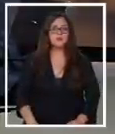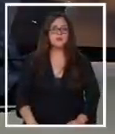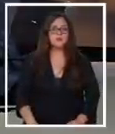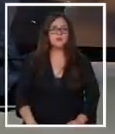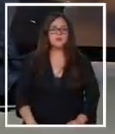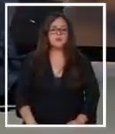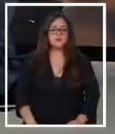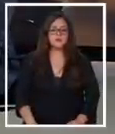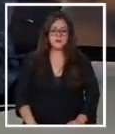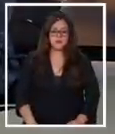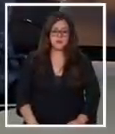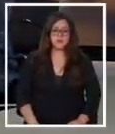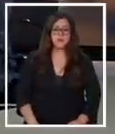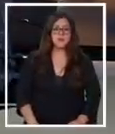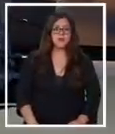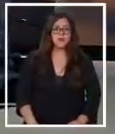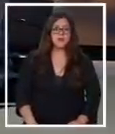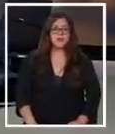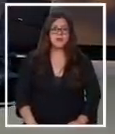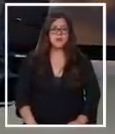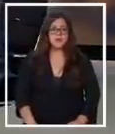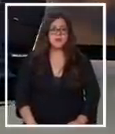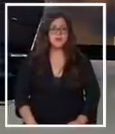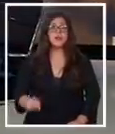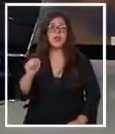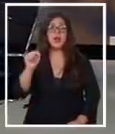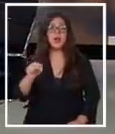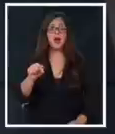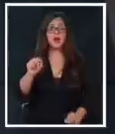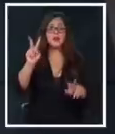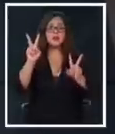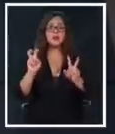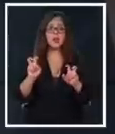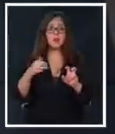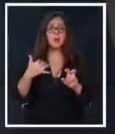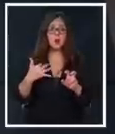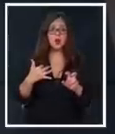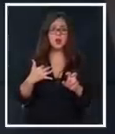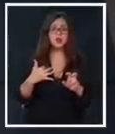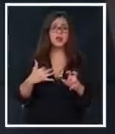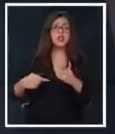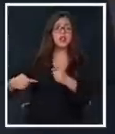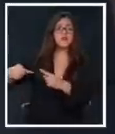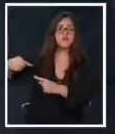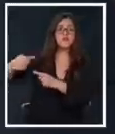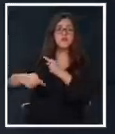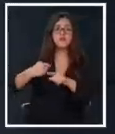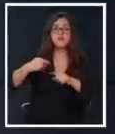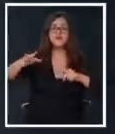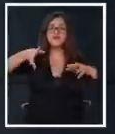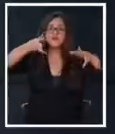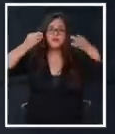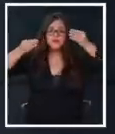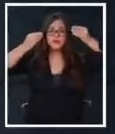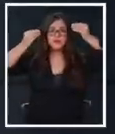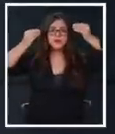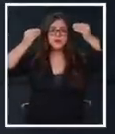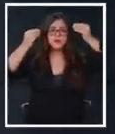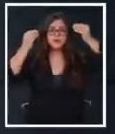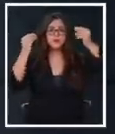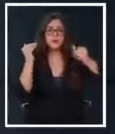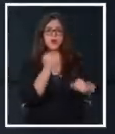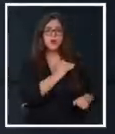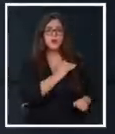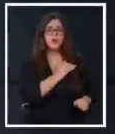hay una cosa que como generación hemos ido aprendiendo de manera muy veloz